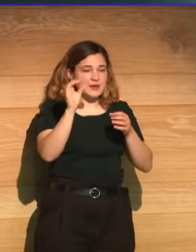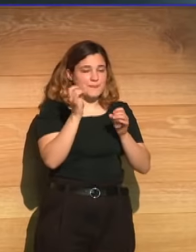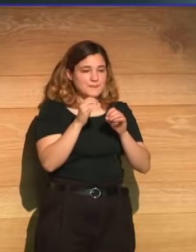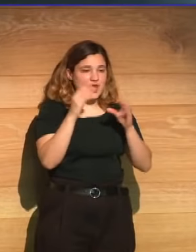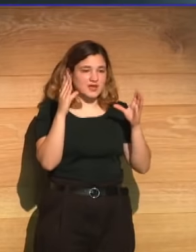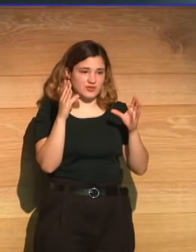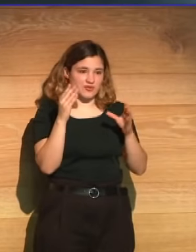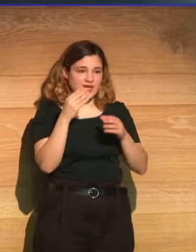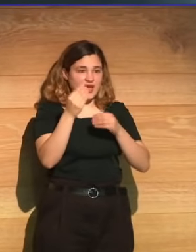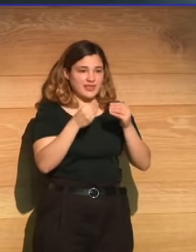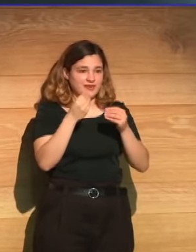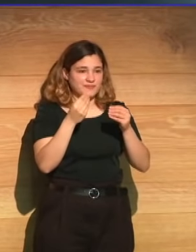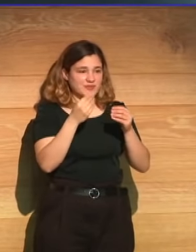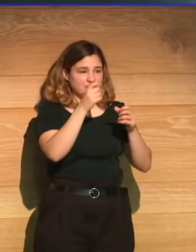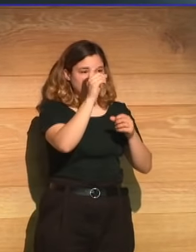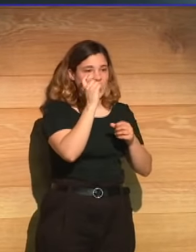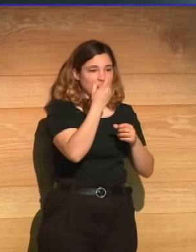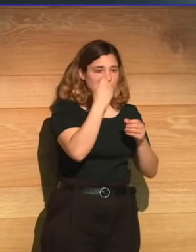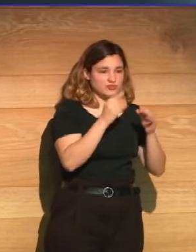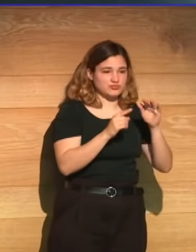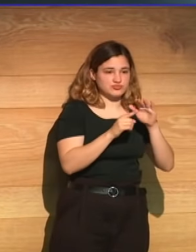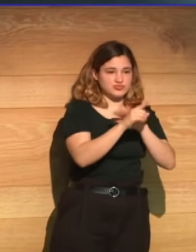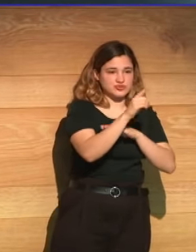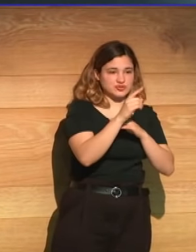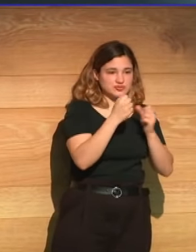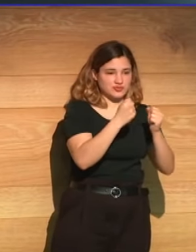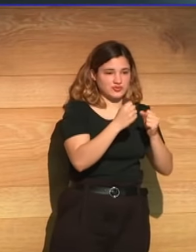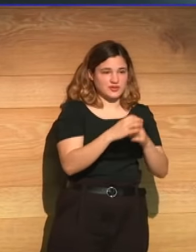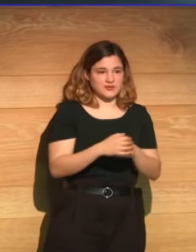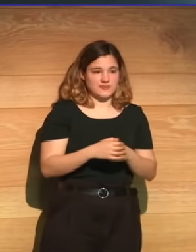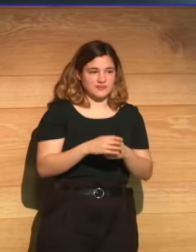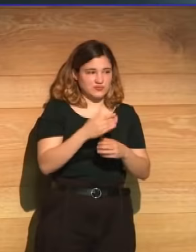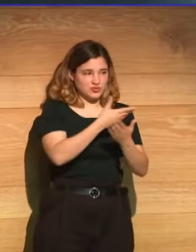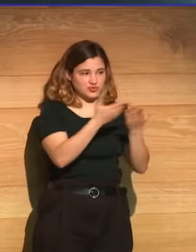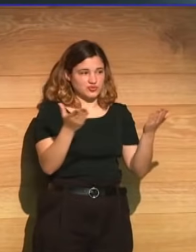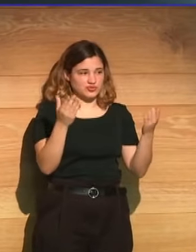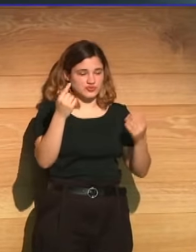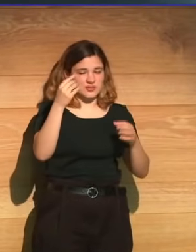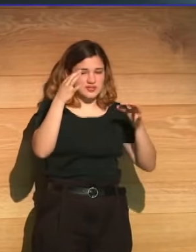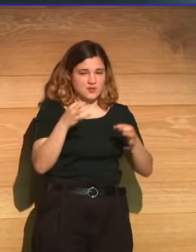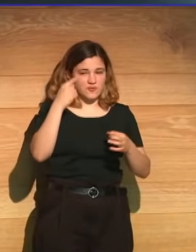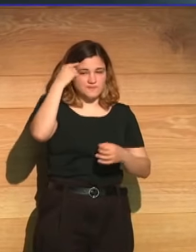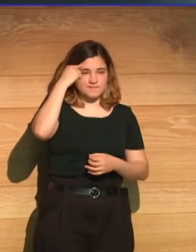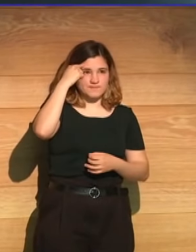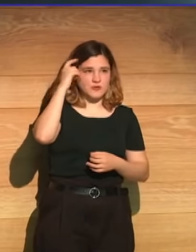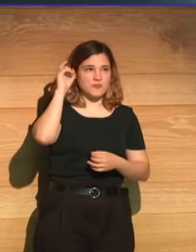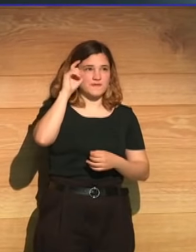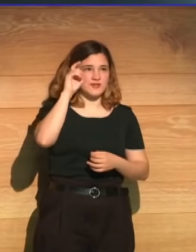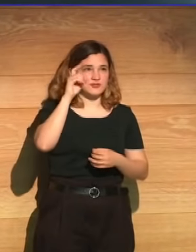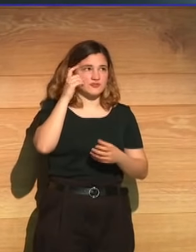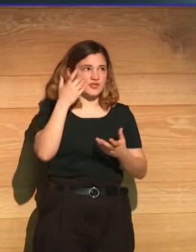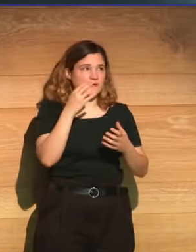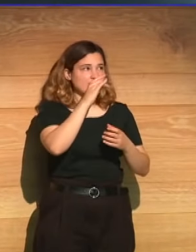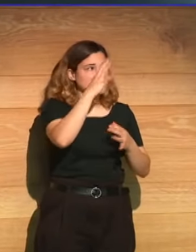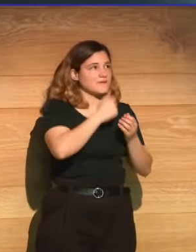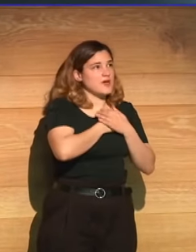mucho más potente. No sé, imagino que todos los que estáis aquí tenéis en la cabeza a ese profesor que os hizo amar la filosofía, en mi caso a